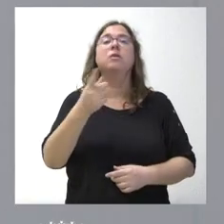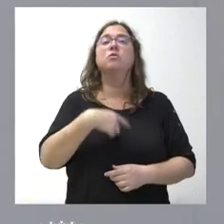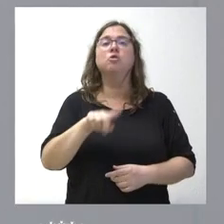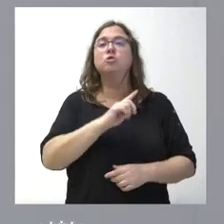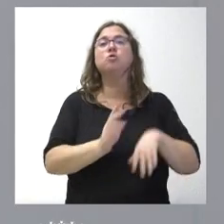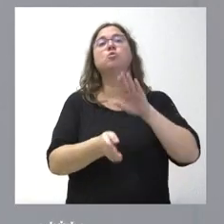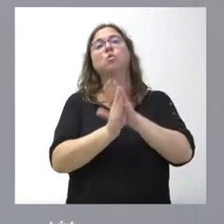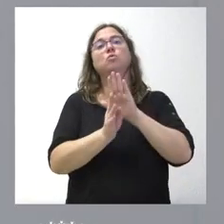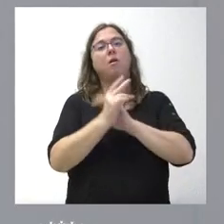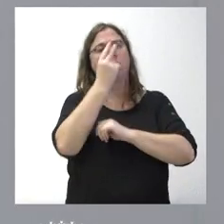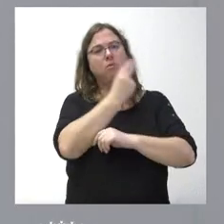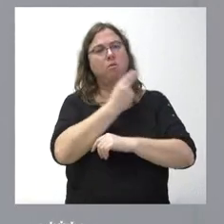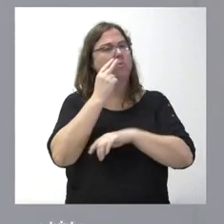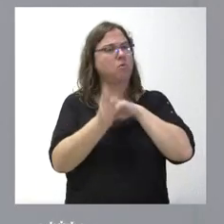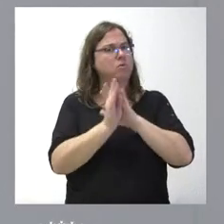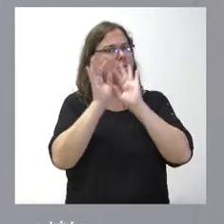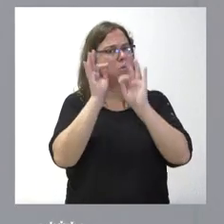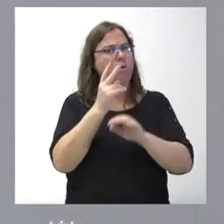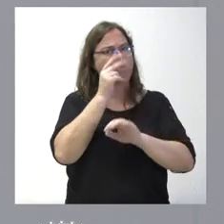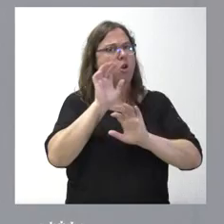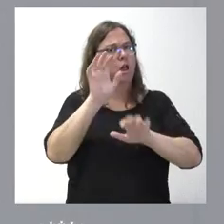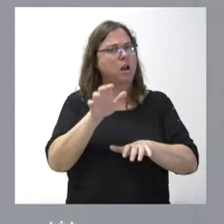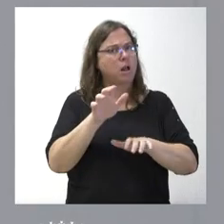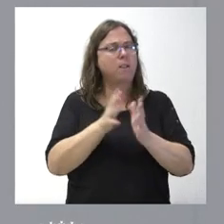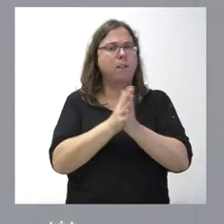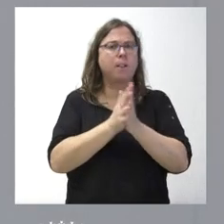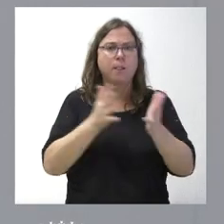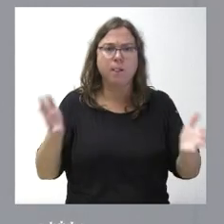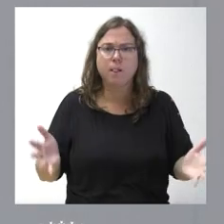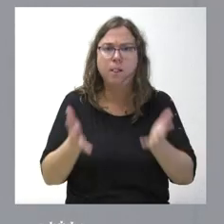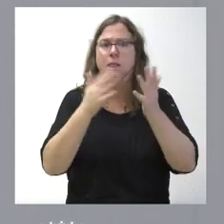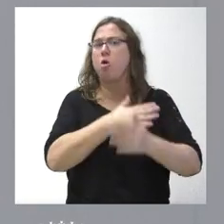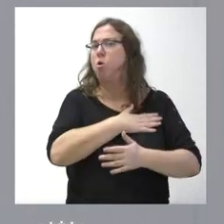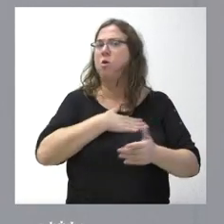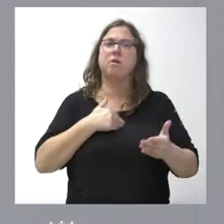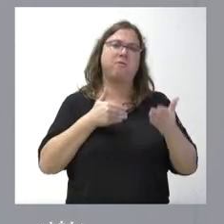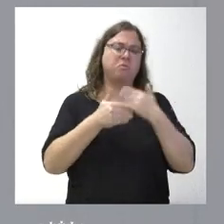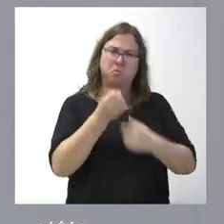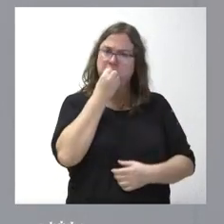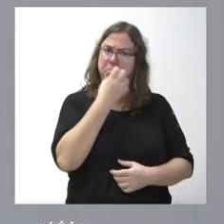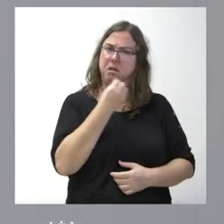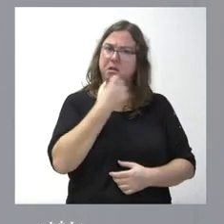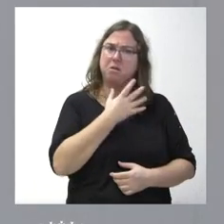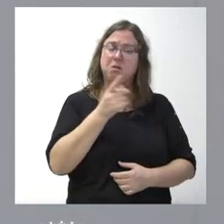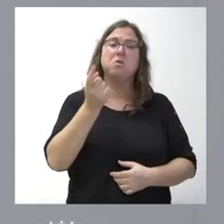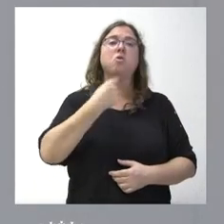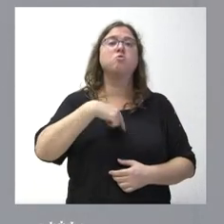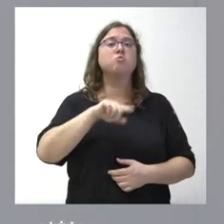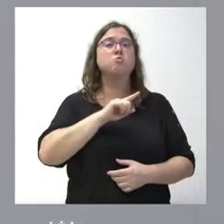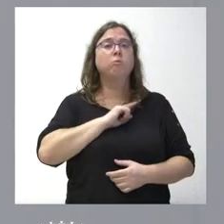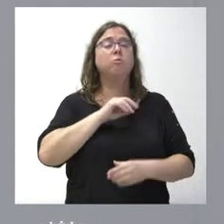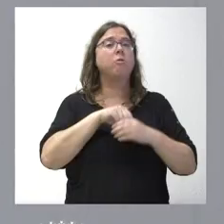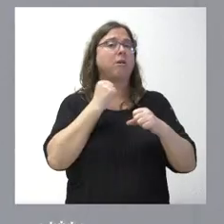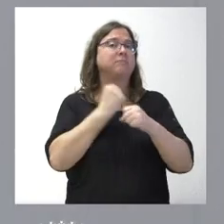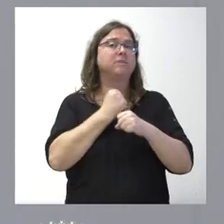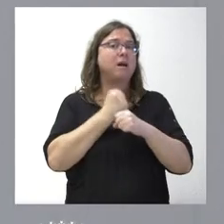seguir comprometiendo con León cualquier estímulo y cualquier ánimo para el futuro nos viene bien y nosotros dentro de Ese trabajo lo